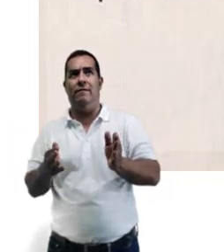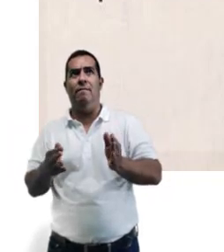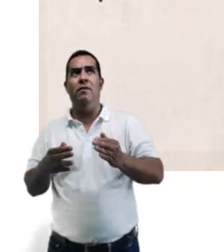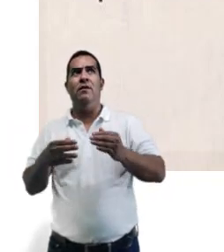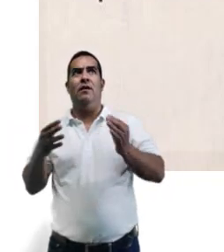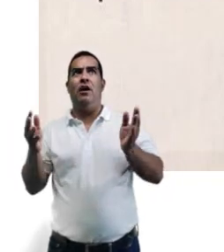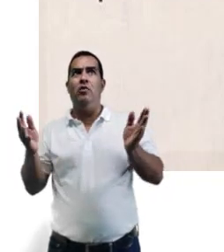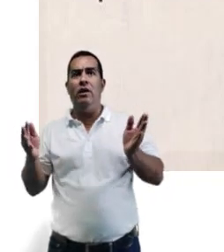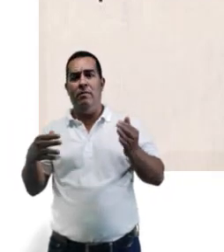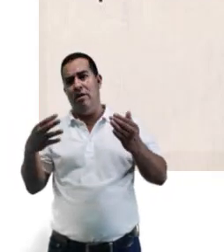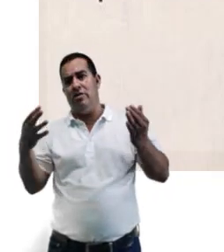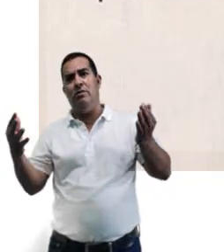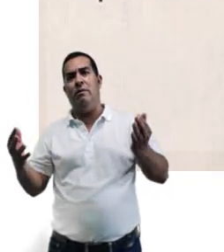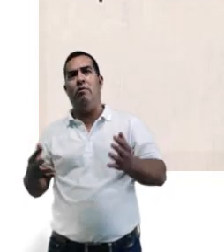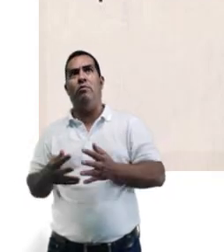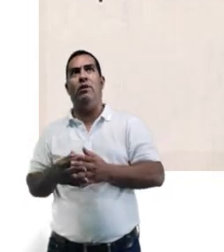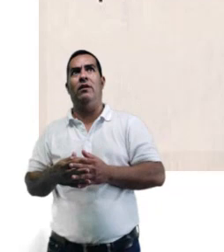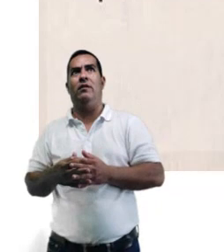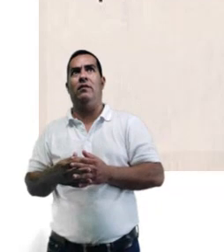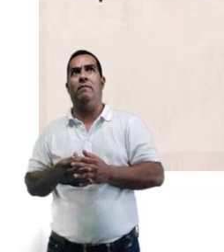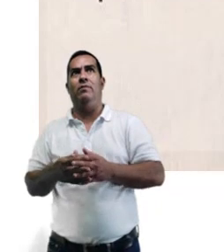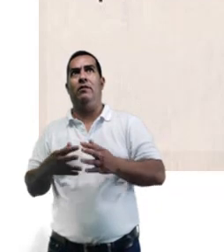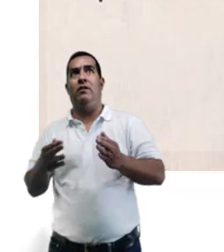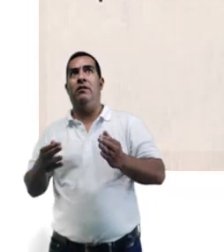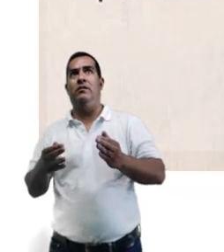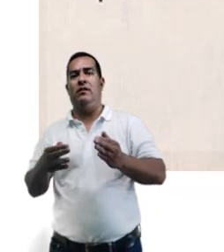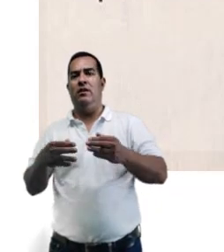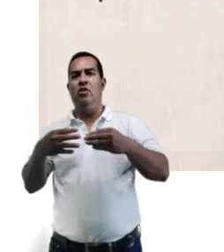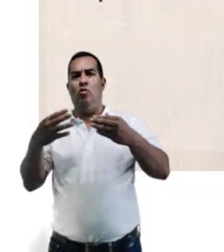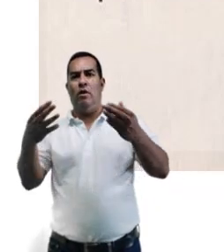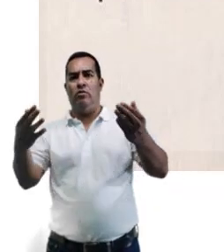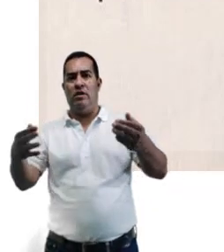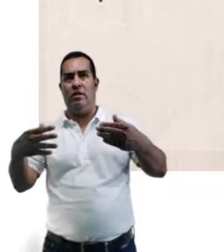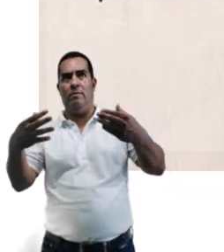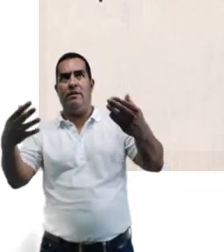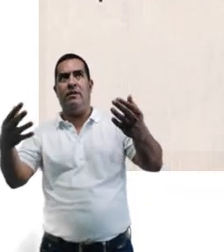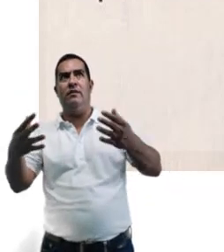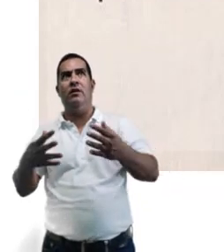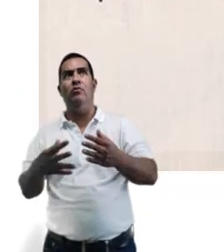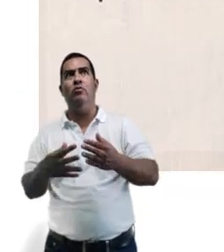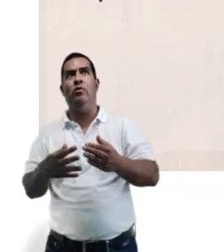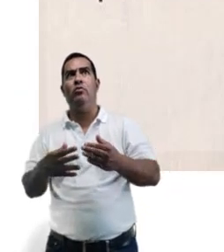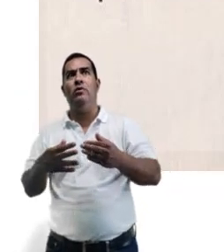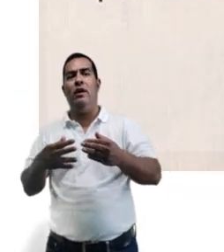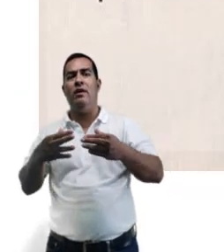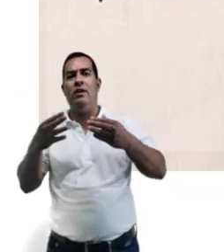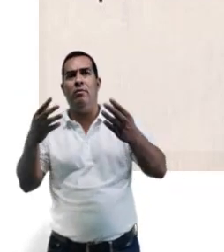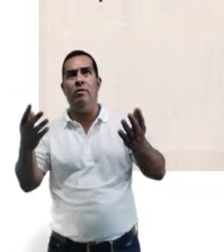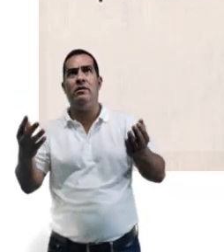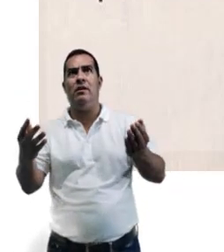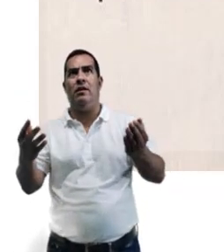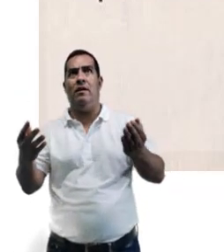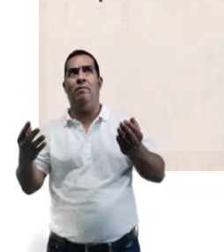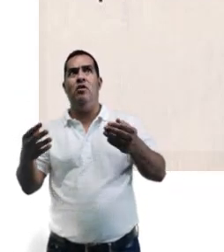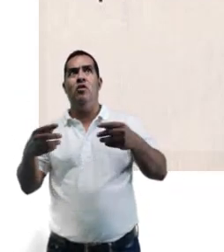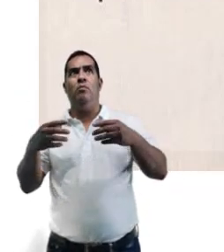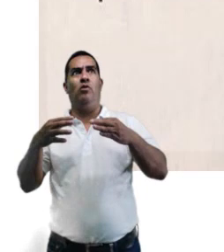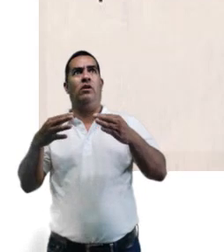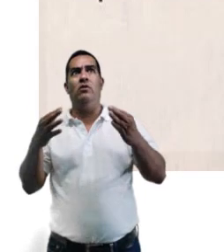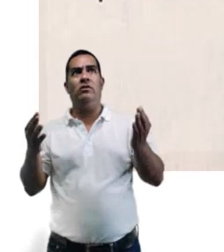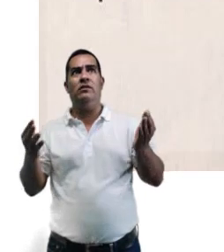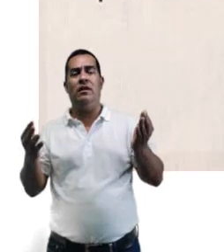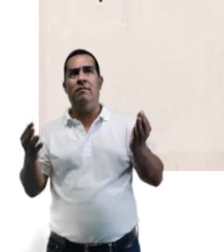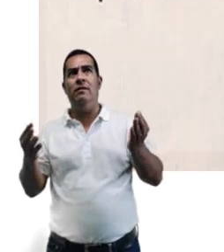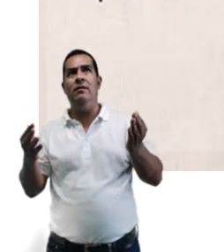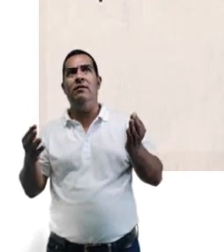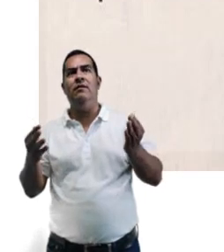sociedad. Hay una máxima popular que dice, cuando se te presenta una oportunidad hay que aprovecharla,